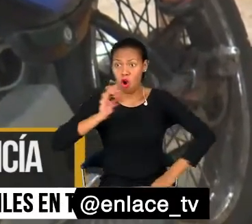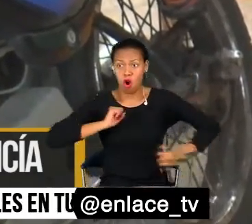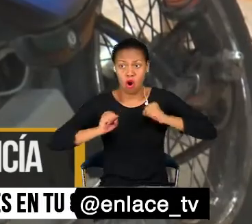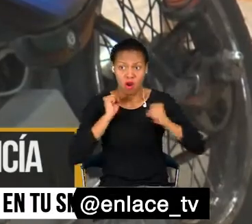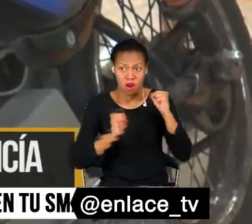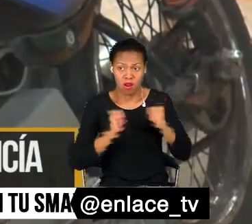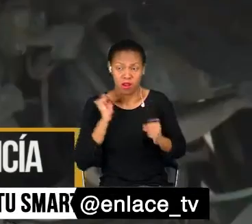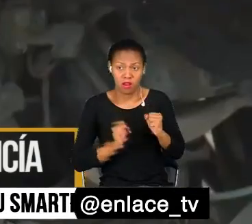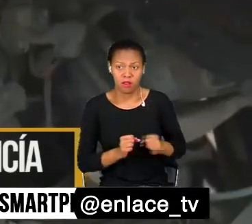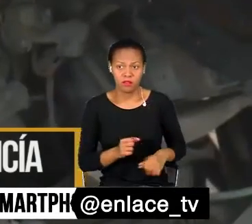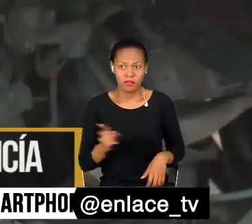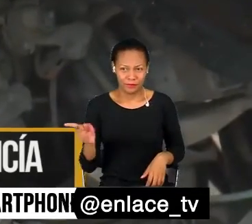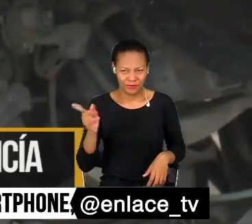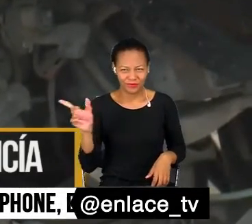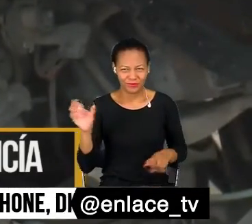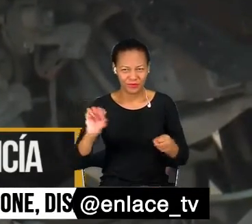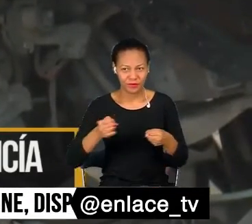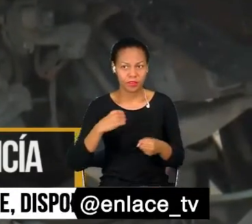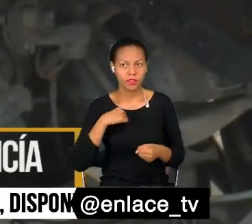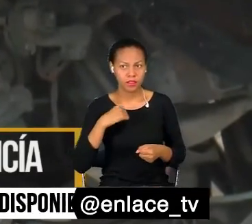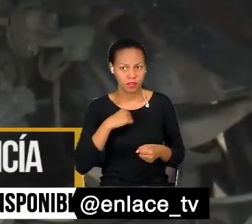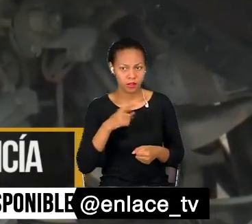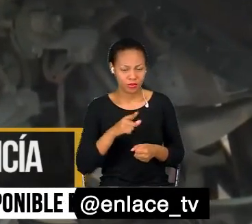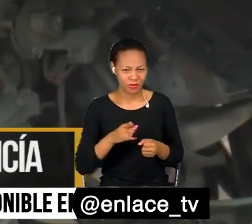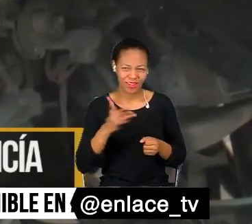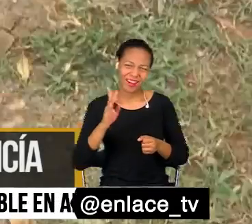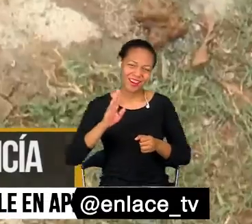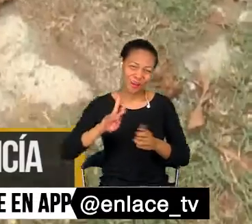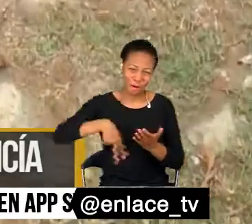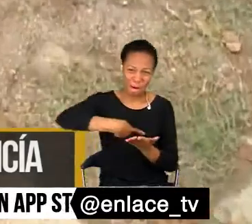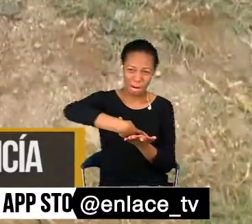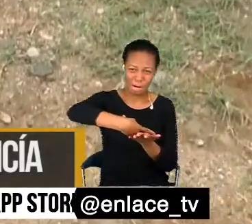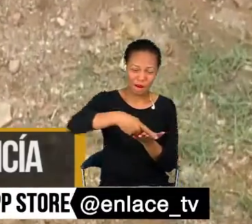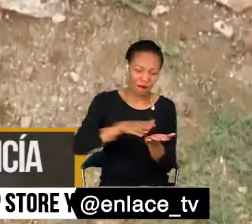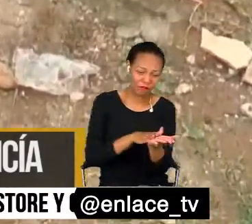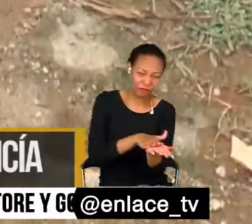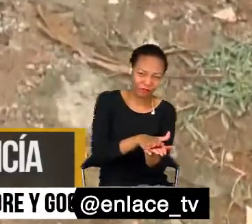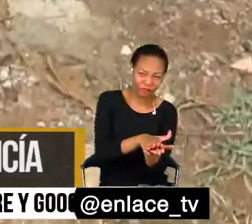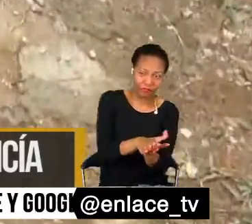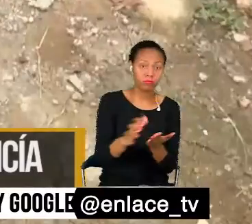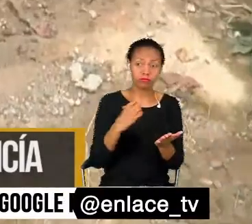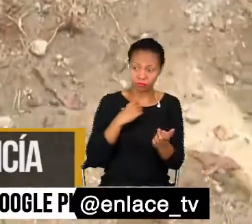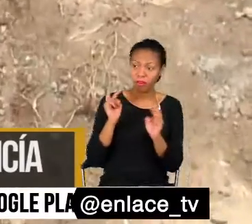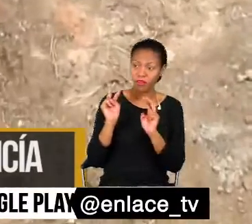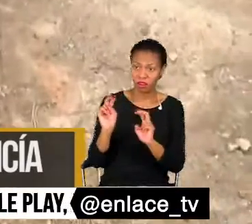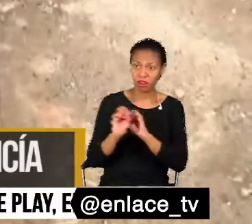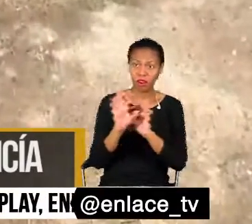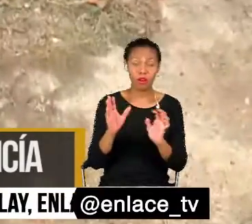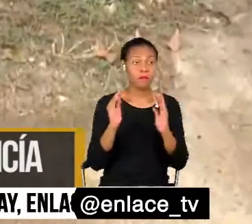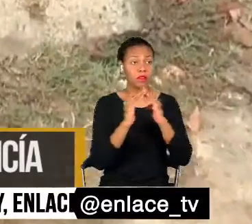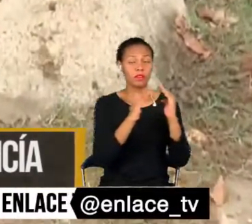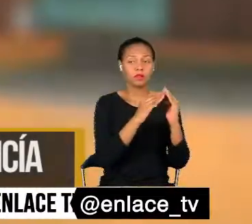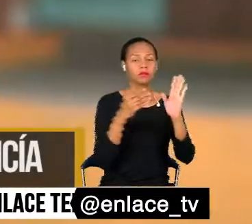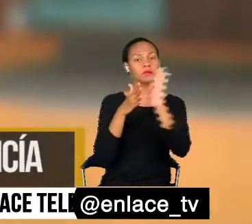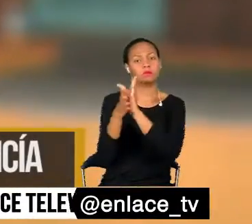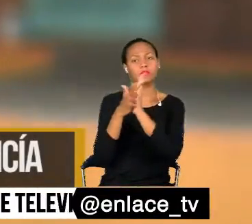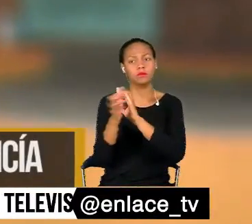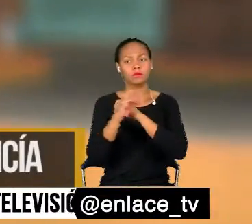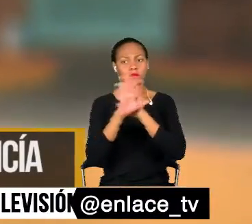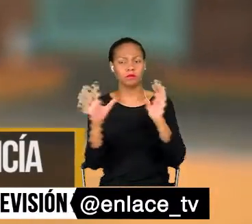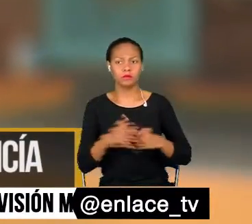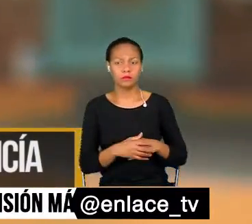las marcas ocasionadas por la caída. Vecinos del sector expresaron inconformismo ante los hechos. Al respecto, la Policía Nacional